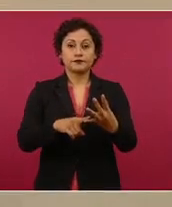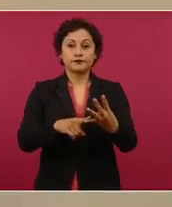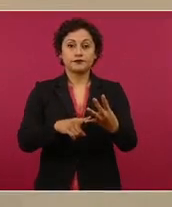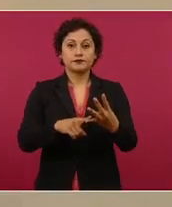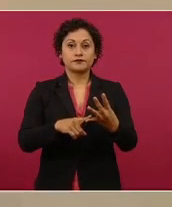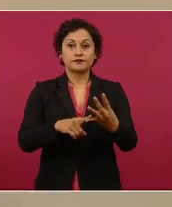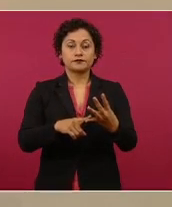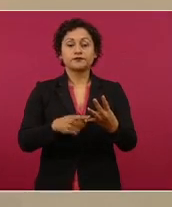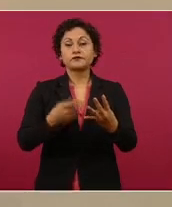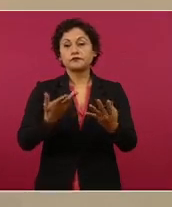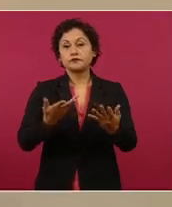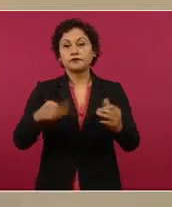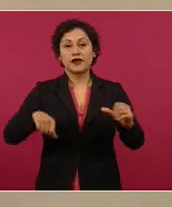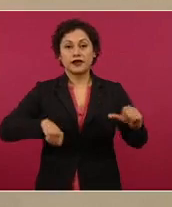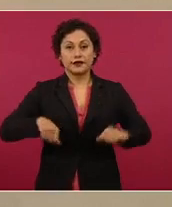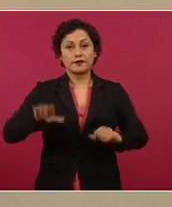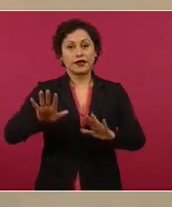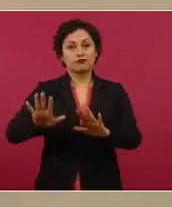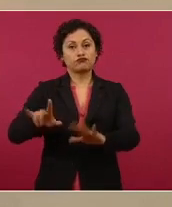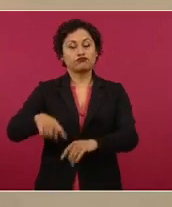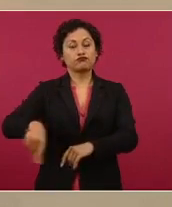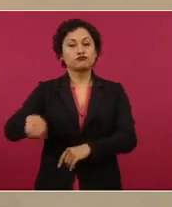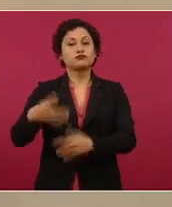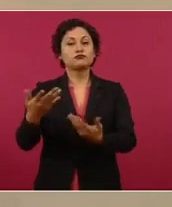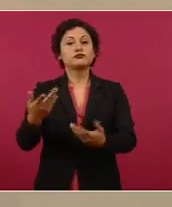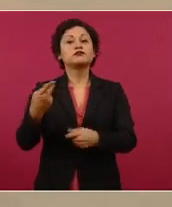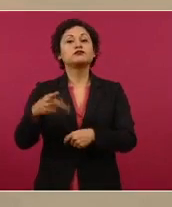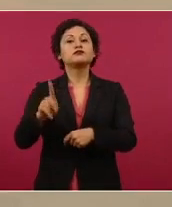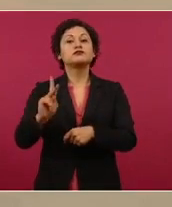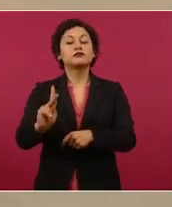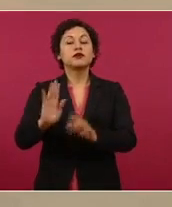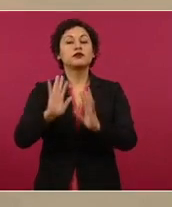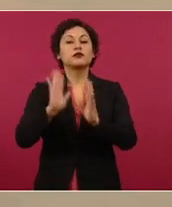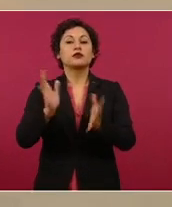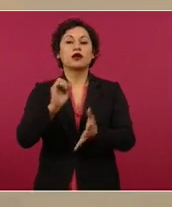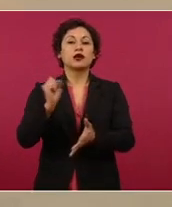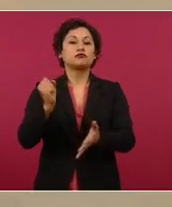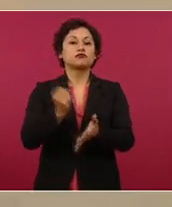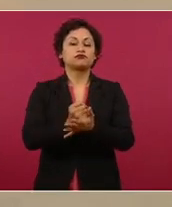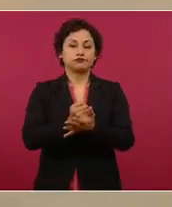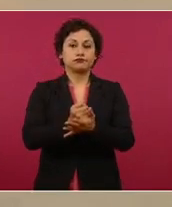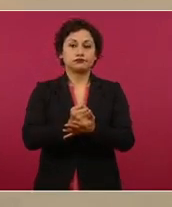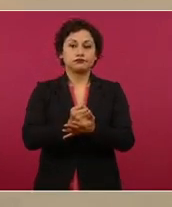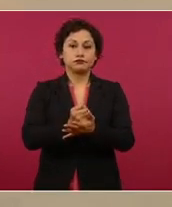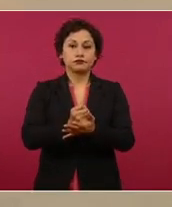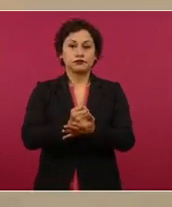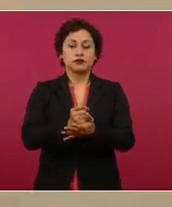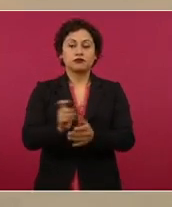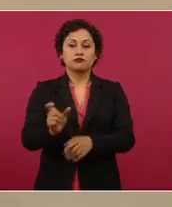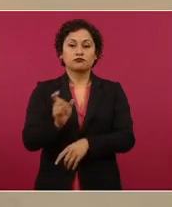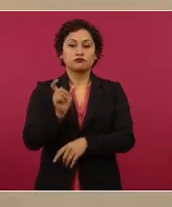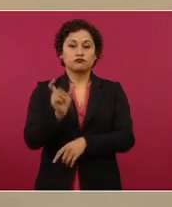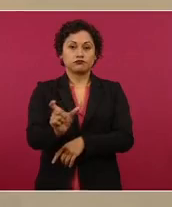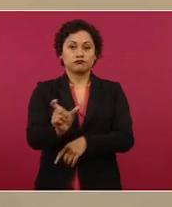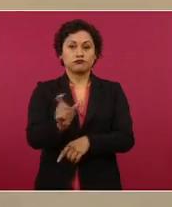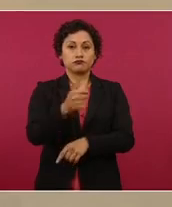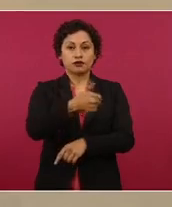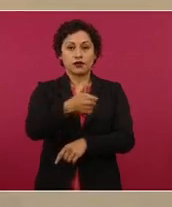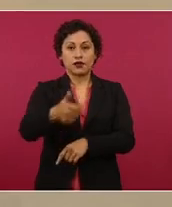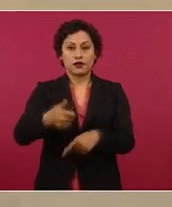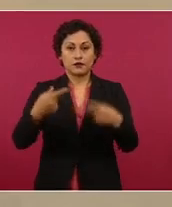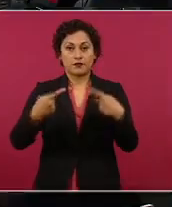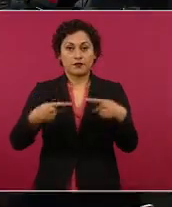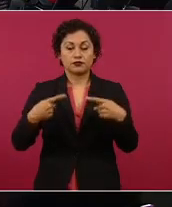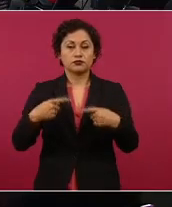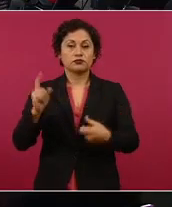una actividad de ellos, pero han establecido un mecanismo de identificación única de aficionados para